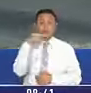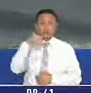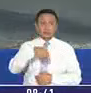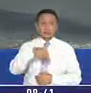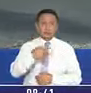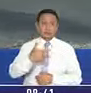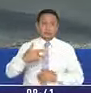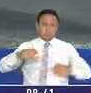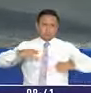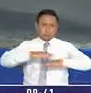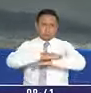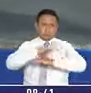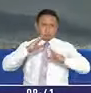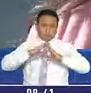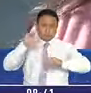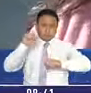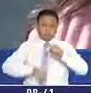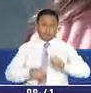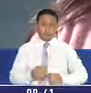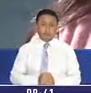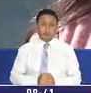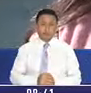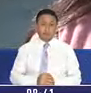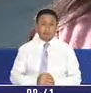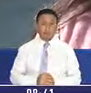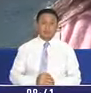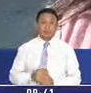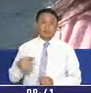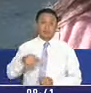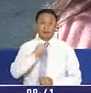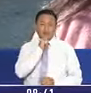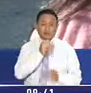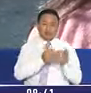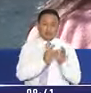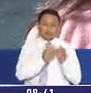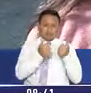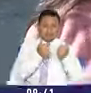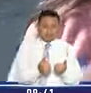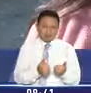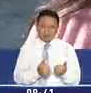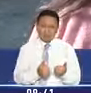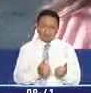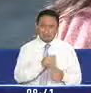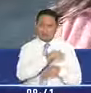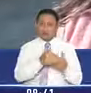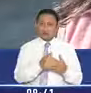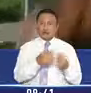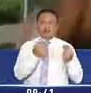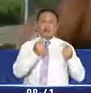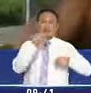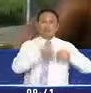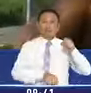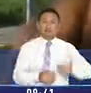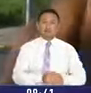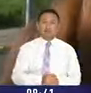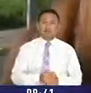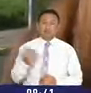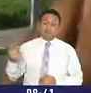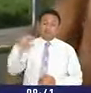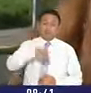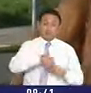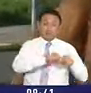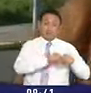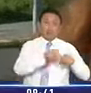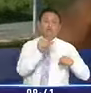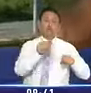a la vía y a las viviendas o no se no componen bien ese problema no componen bien y todo se daña se ve bien seguida todavía vienen a arreglar Pero